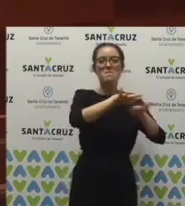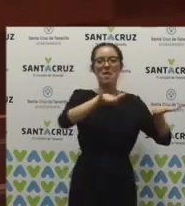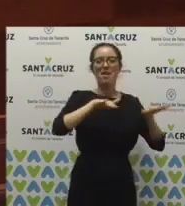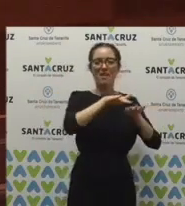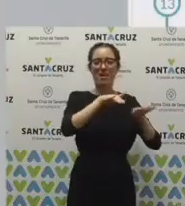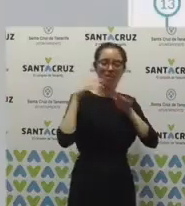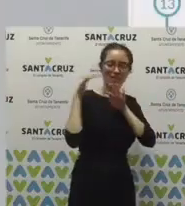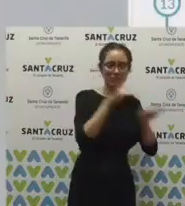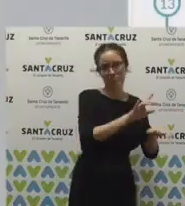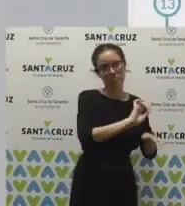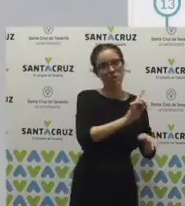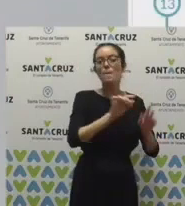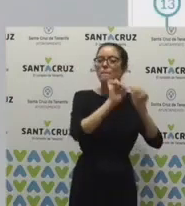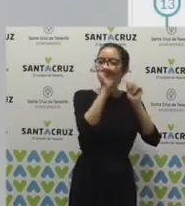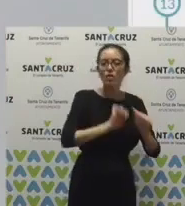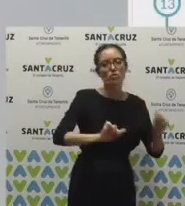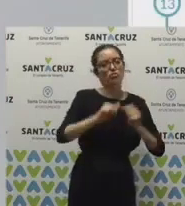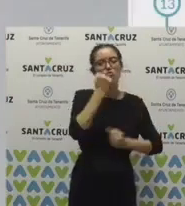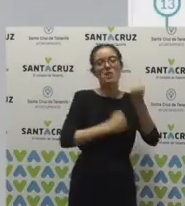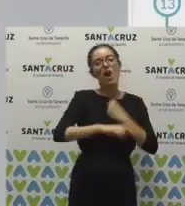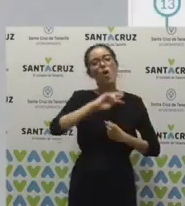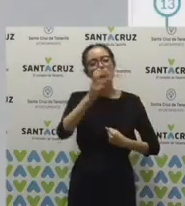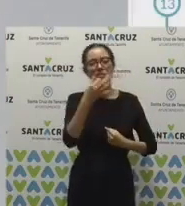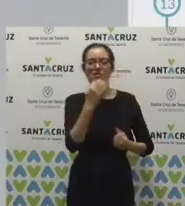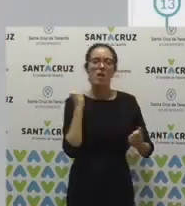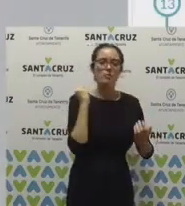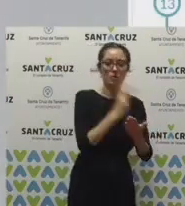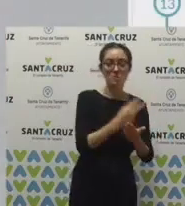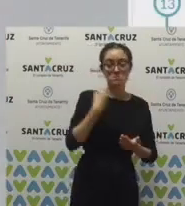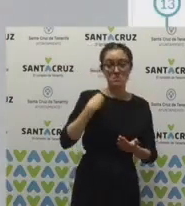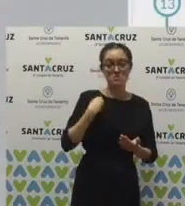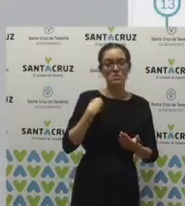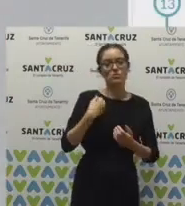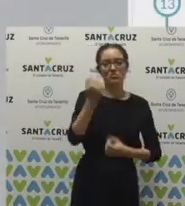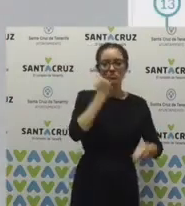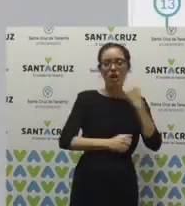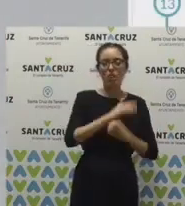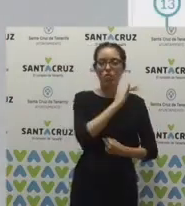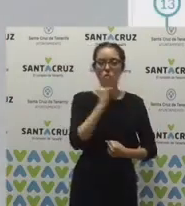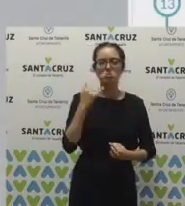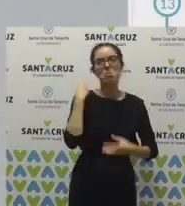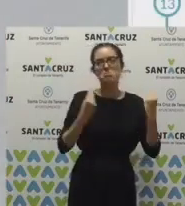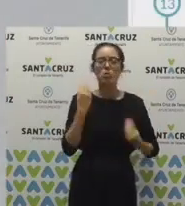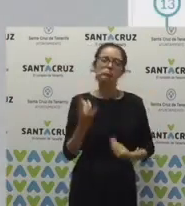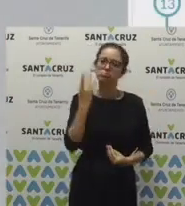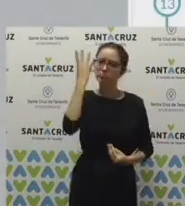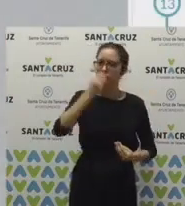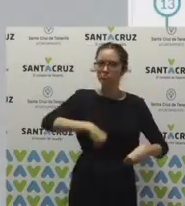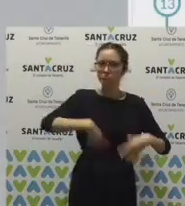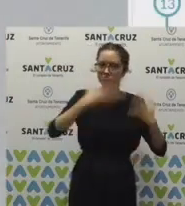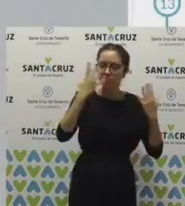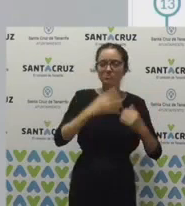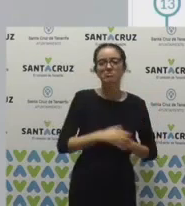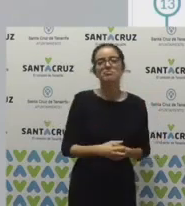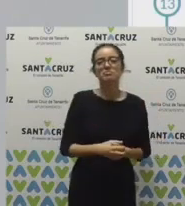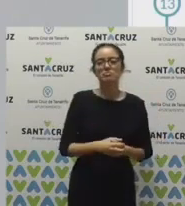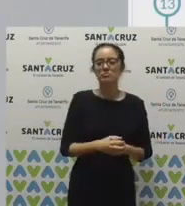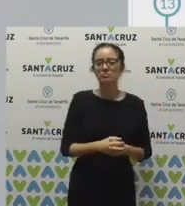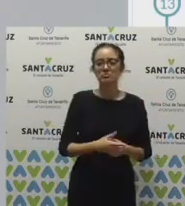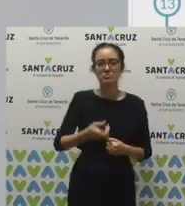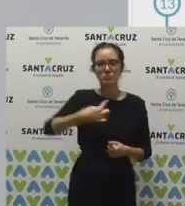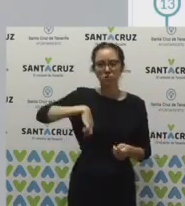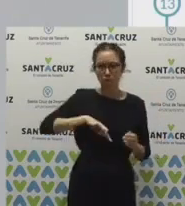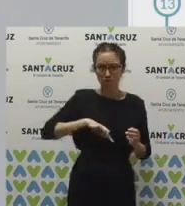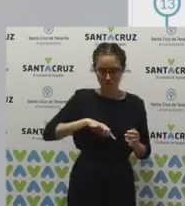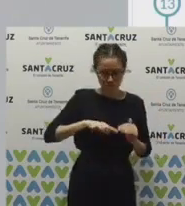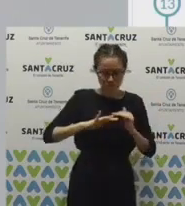economía y está economía azul de la que nos habla esta moción es una magnífica idea y nosotros lo tenemos aquí aquí